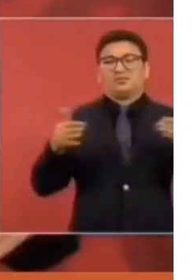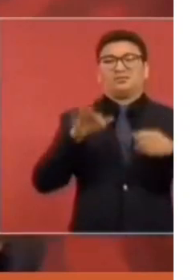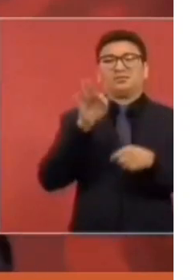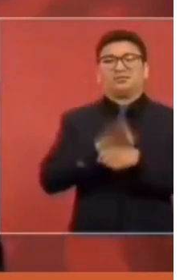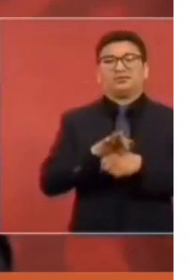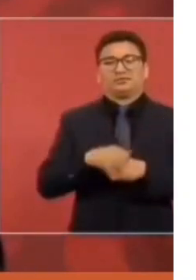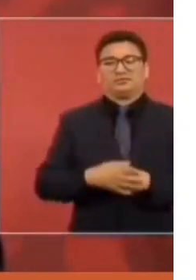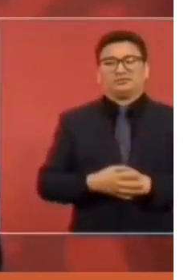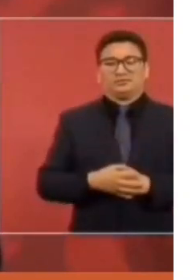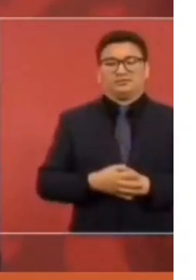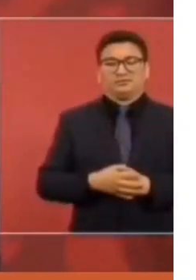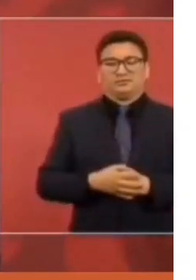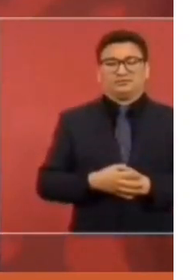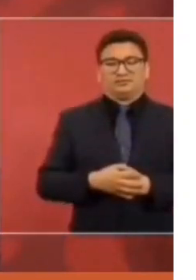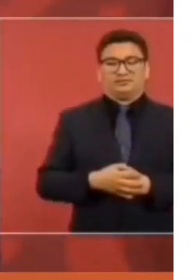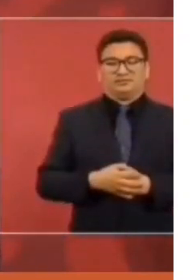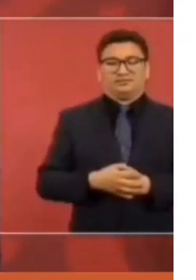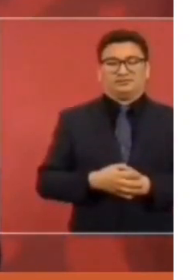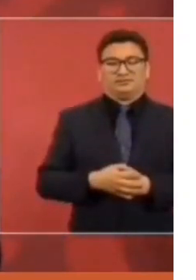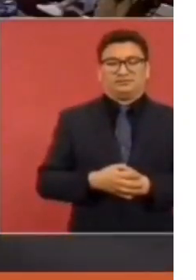Protección.